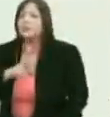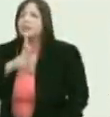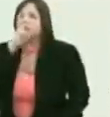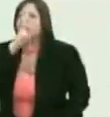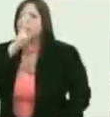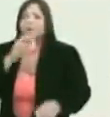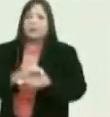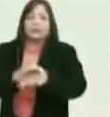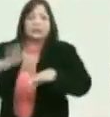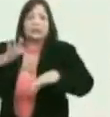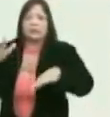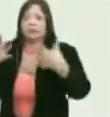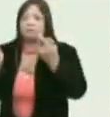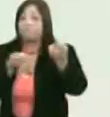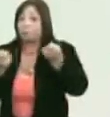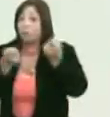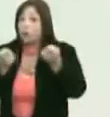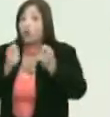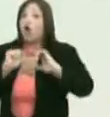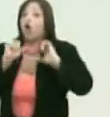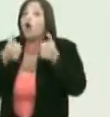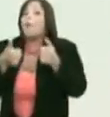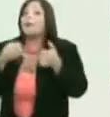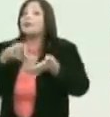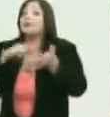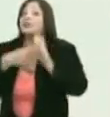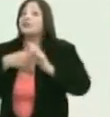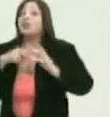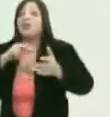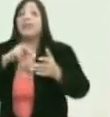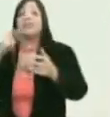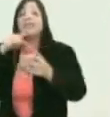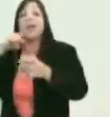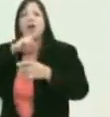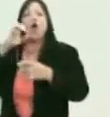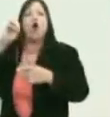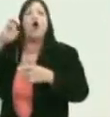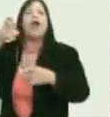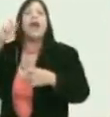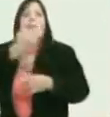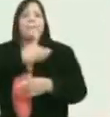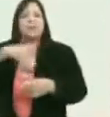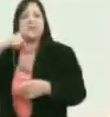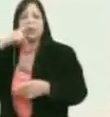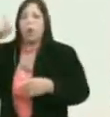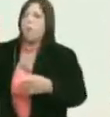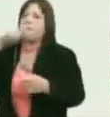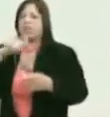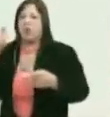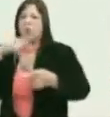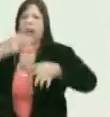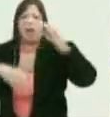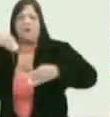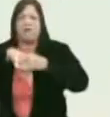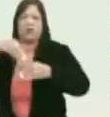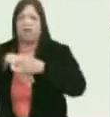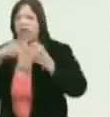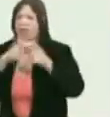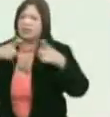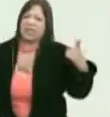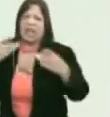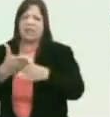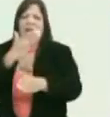realmente teledirigida, que comenzó con un ultimátum de Almagro diciendo que si en un mes no habían elecciones